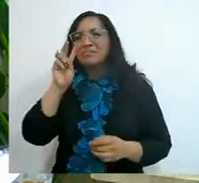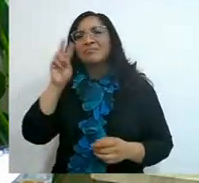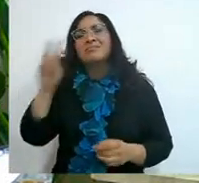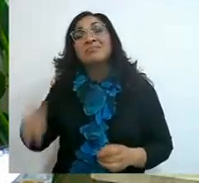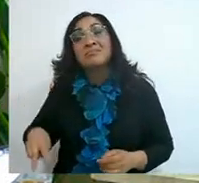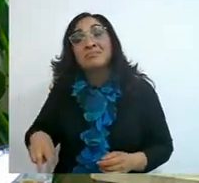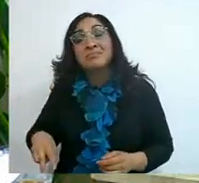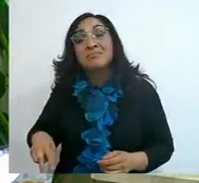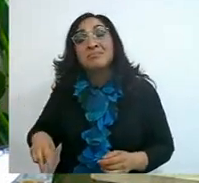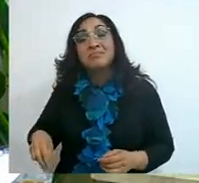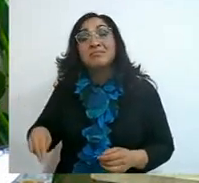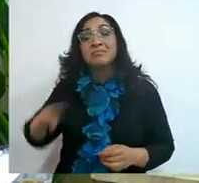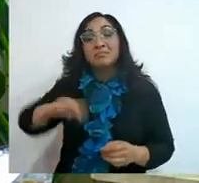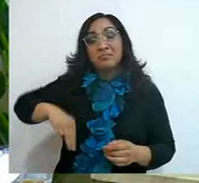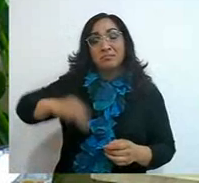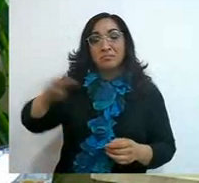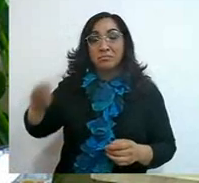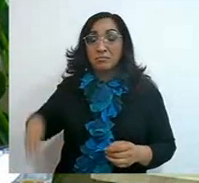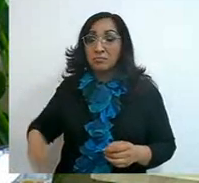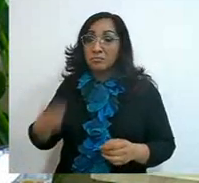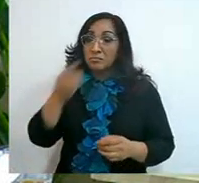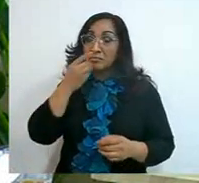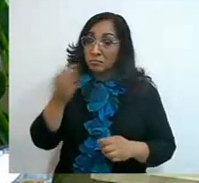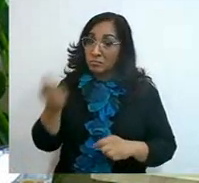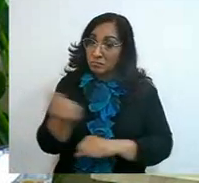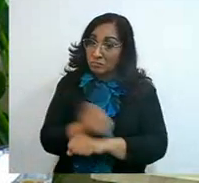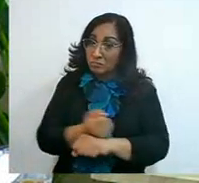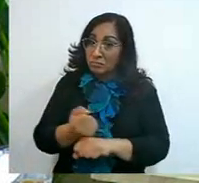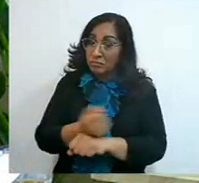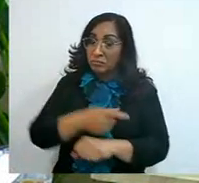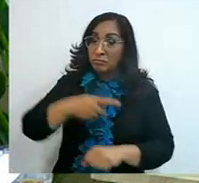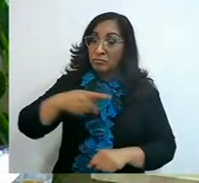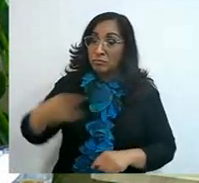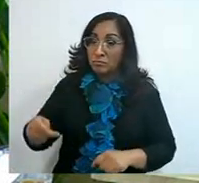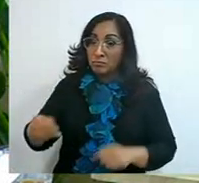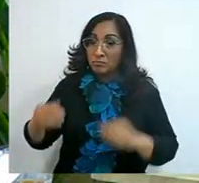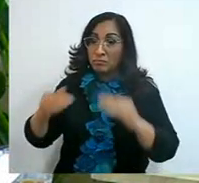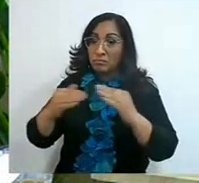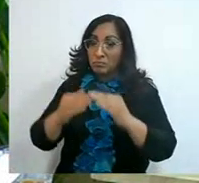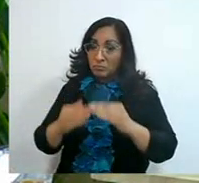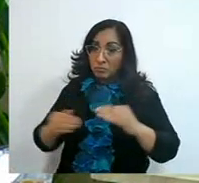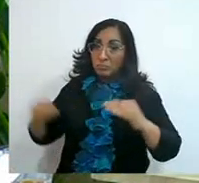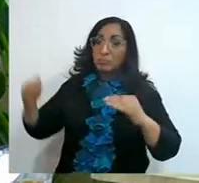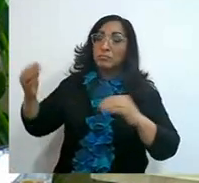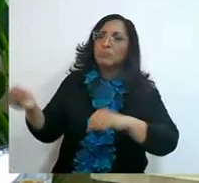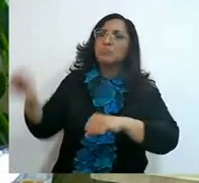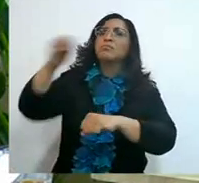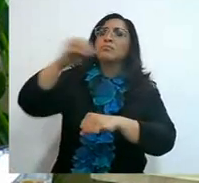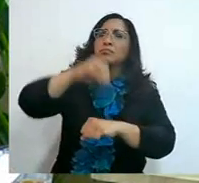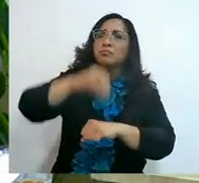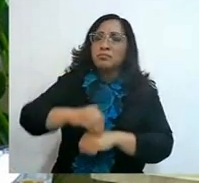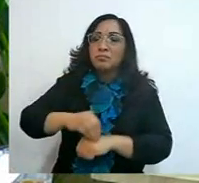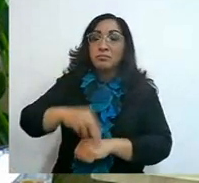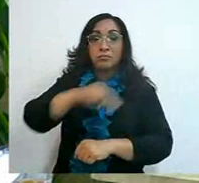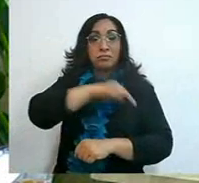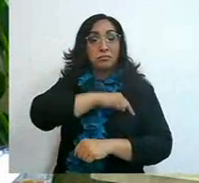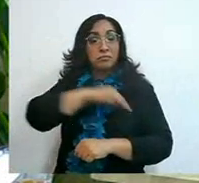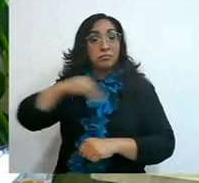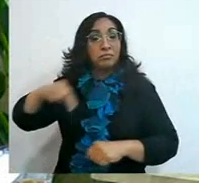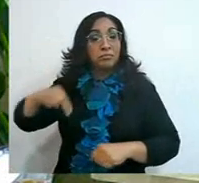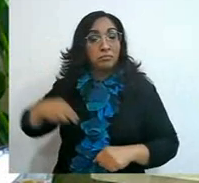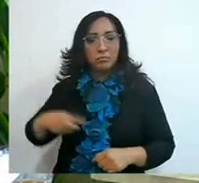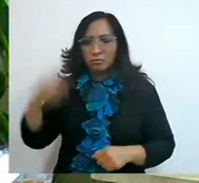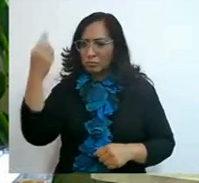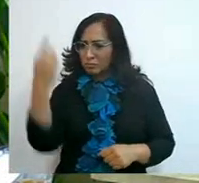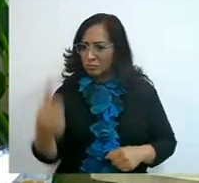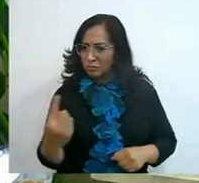sangre sobre nosotros y sobre nuestra descendencia. Se maldijeron familias